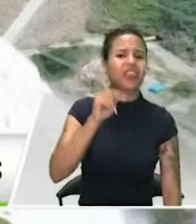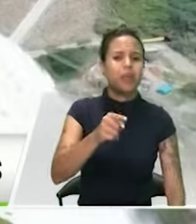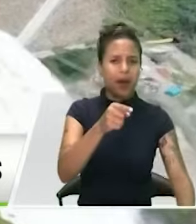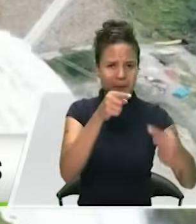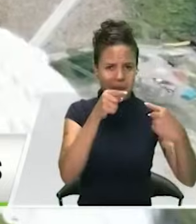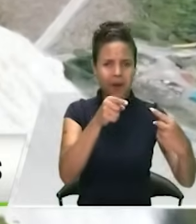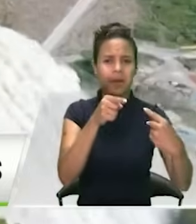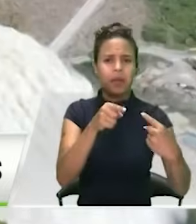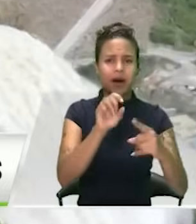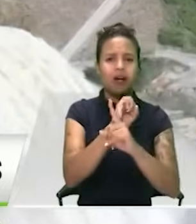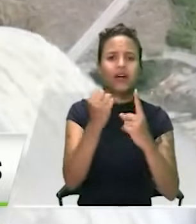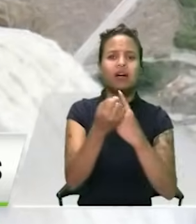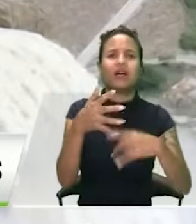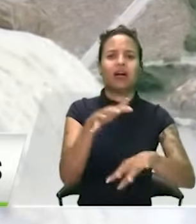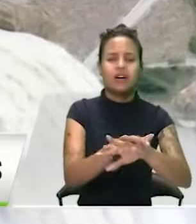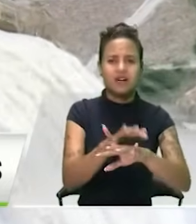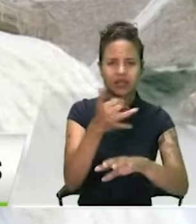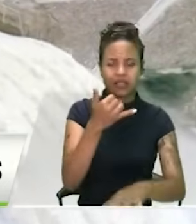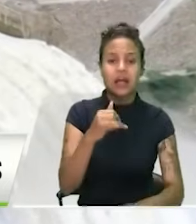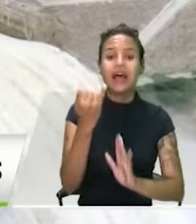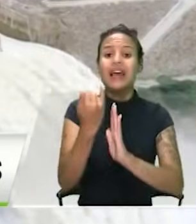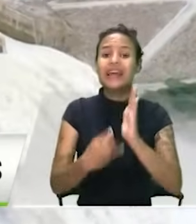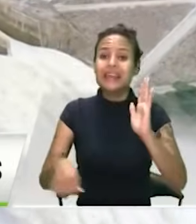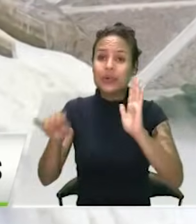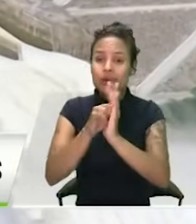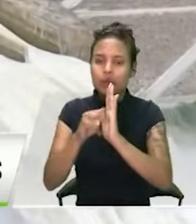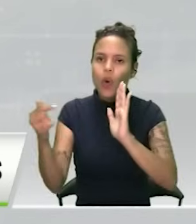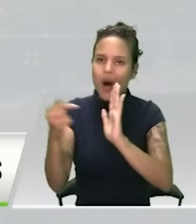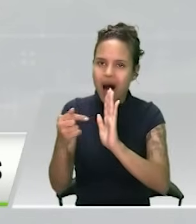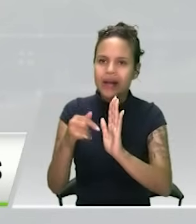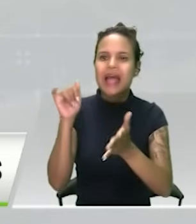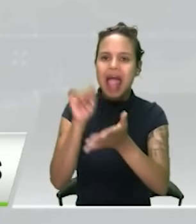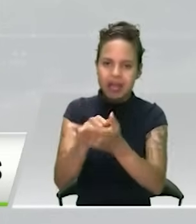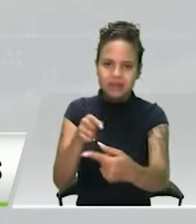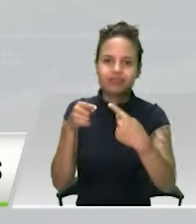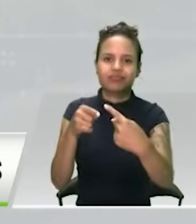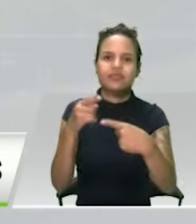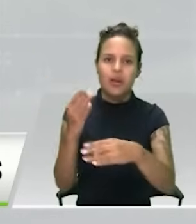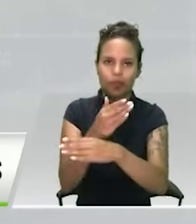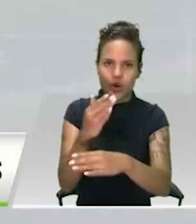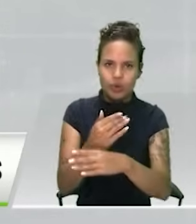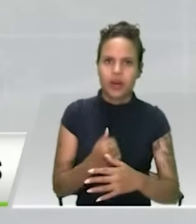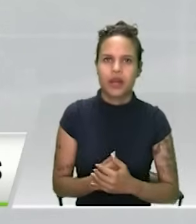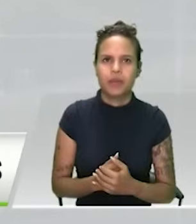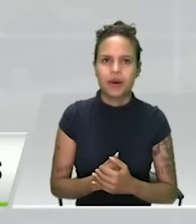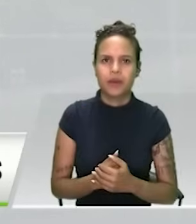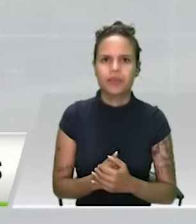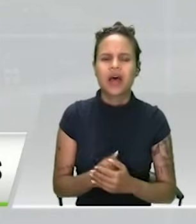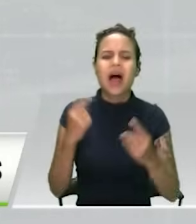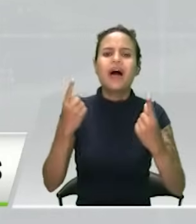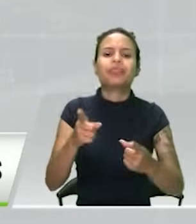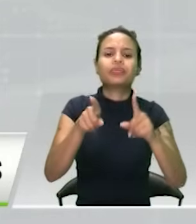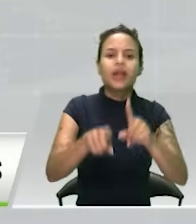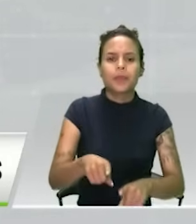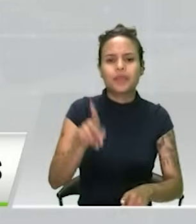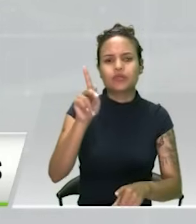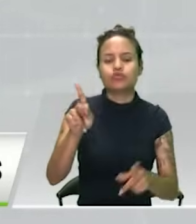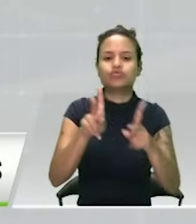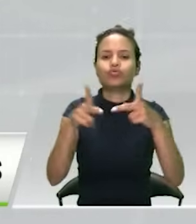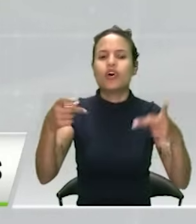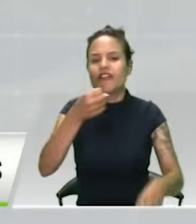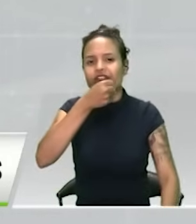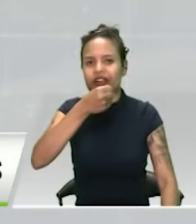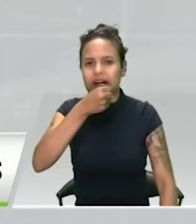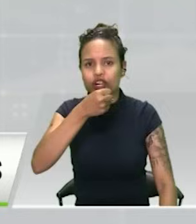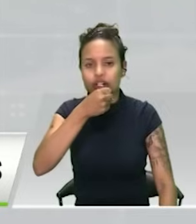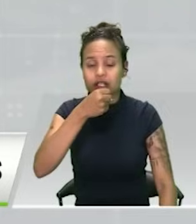redes. Hidroituango también fue el motivo de la discordia. También causó peleas con la prensa. Con el diario El